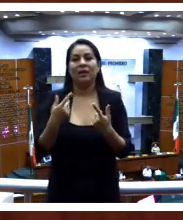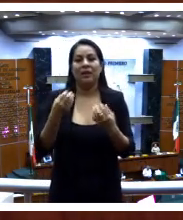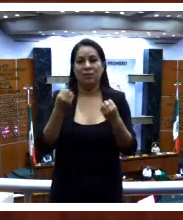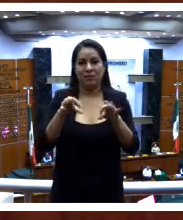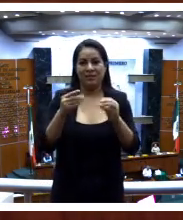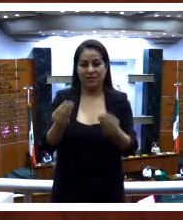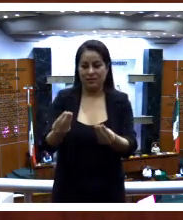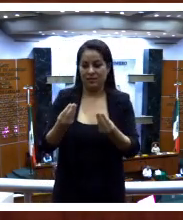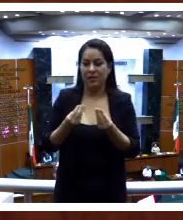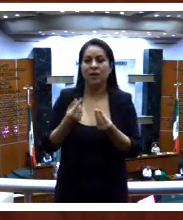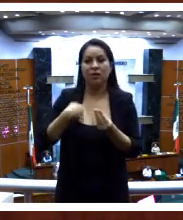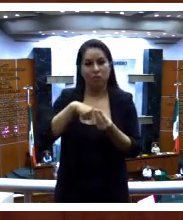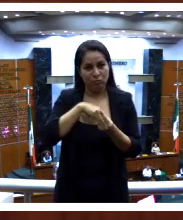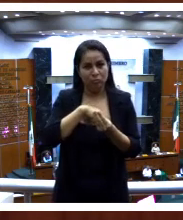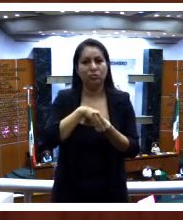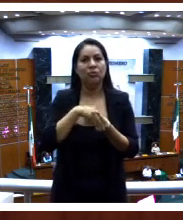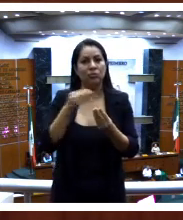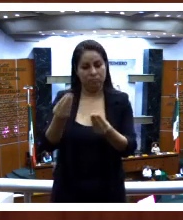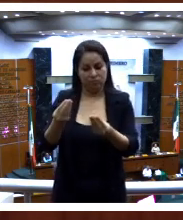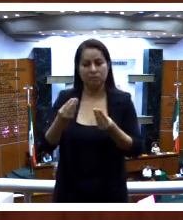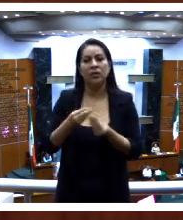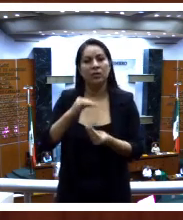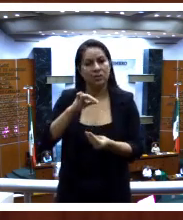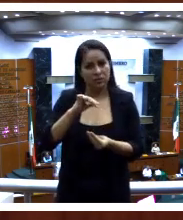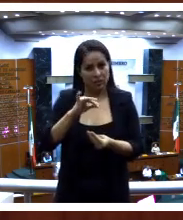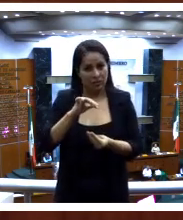oficina. Nosotros sí le recibimos.